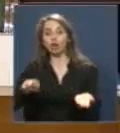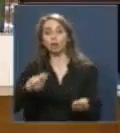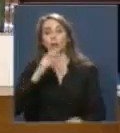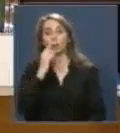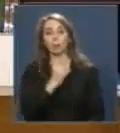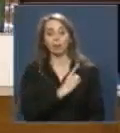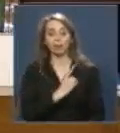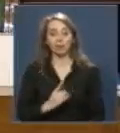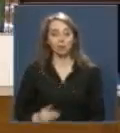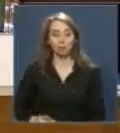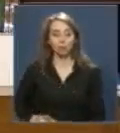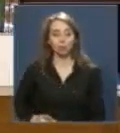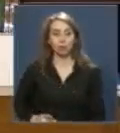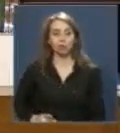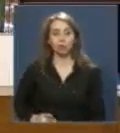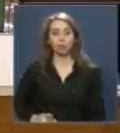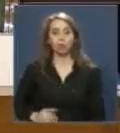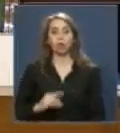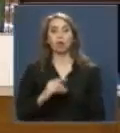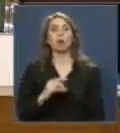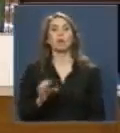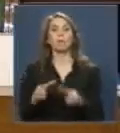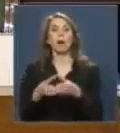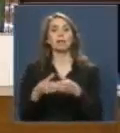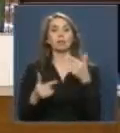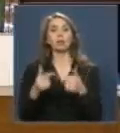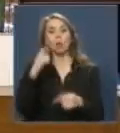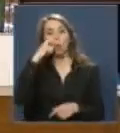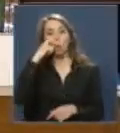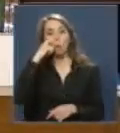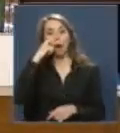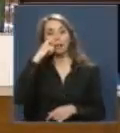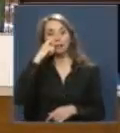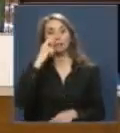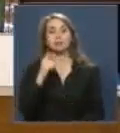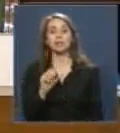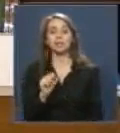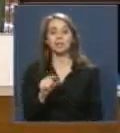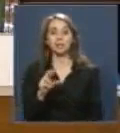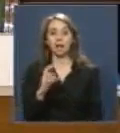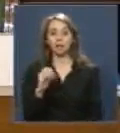diputado del Partido Humanista, Florcita Alarcón. Tiene la palabra.